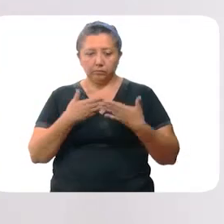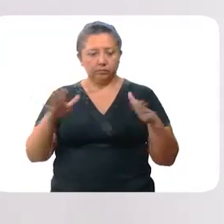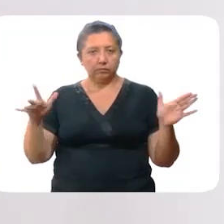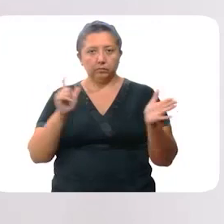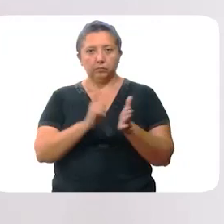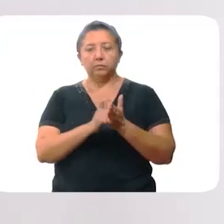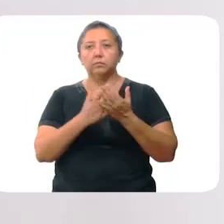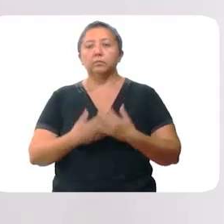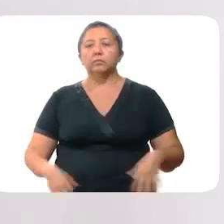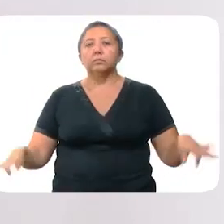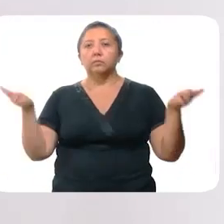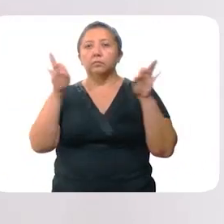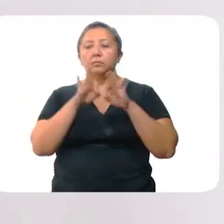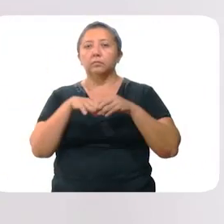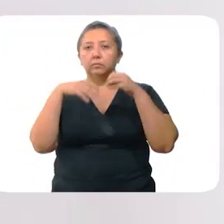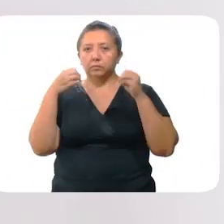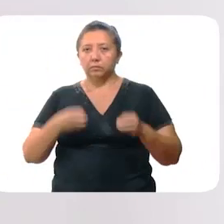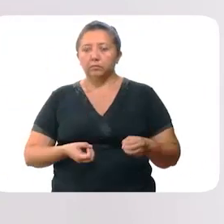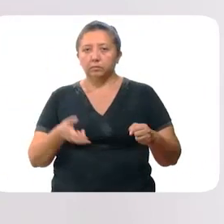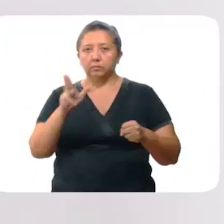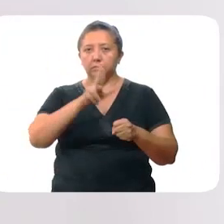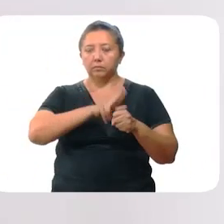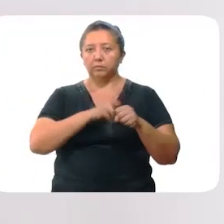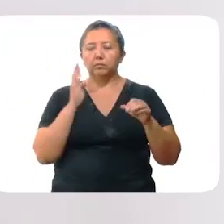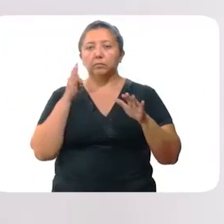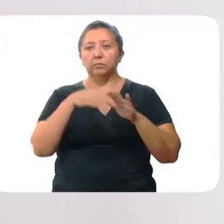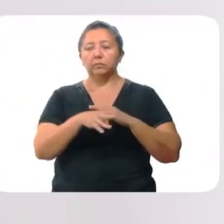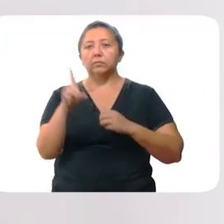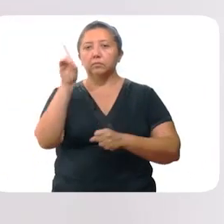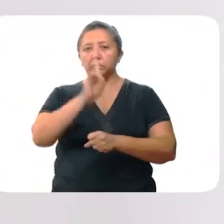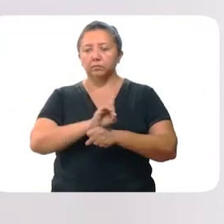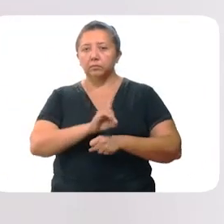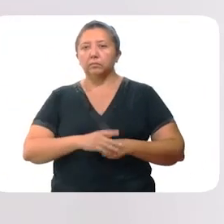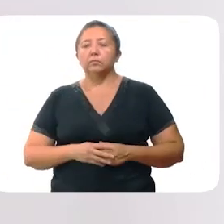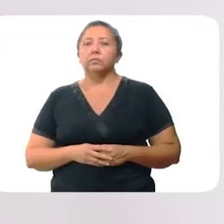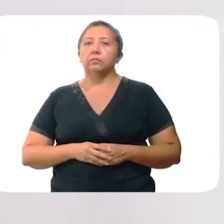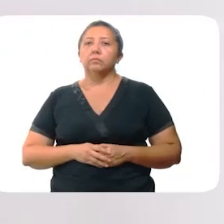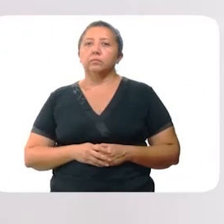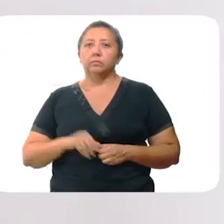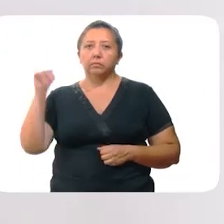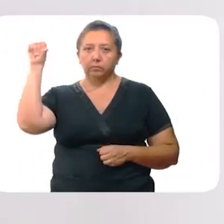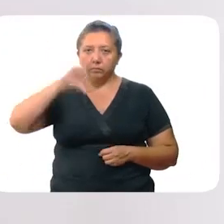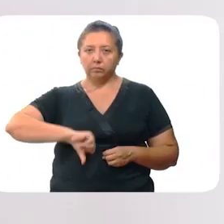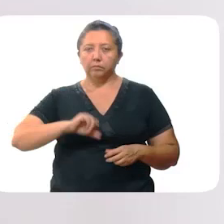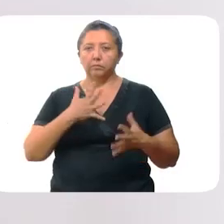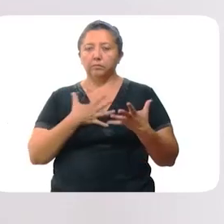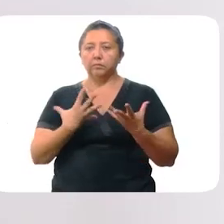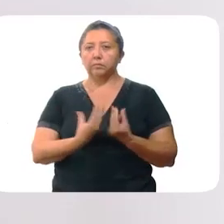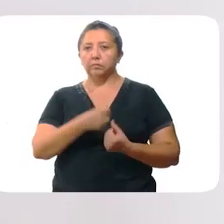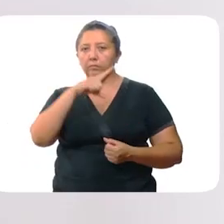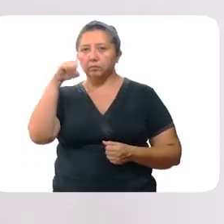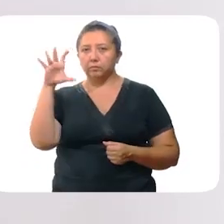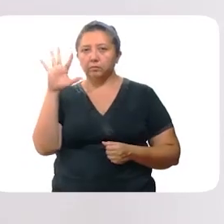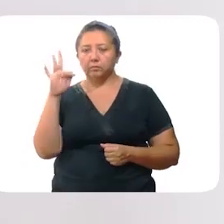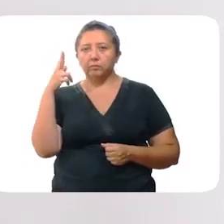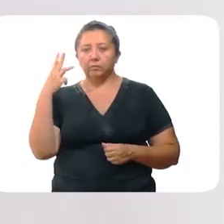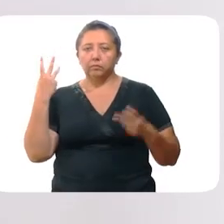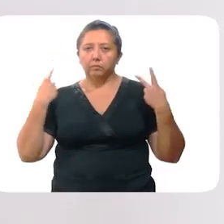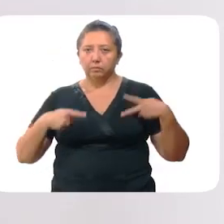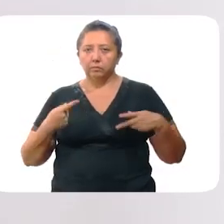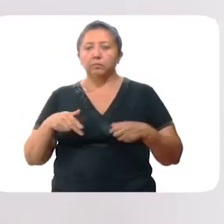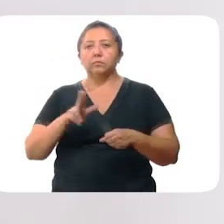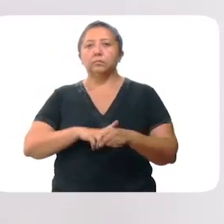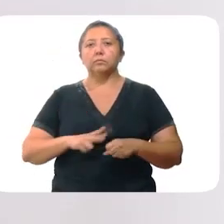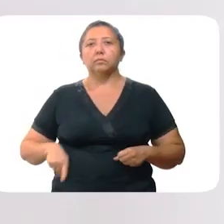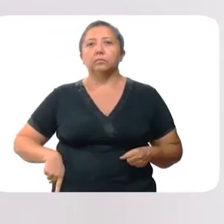la reapertura económica los datos más importantes son la ocupación hospitalaria y los ingresos diarios. El día de hoy tenemos 143 pacientes